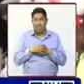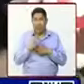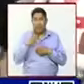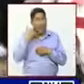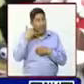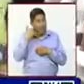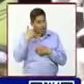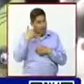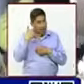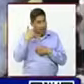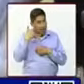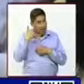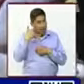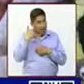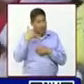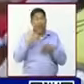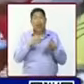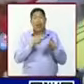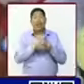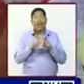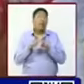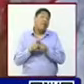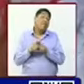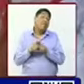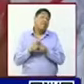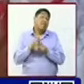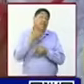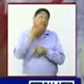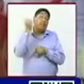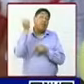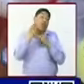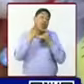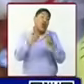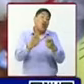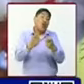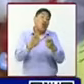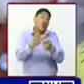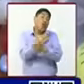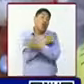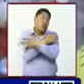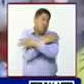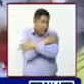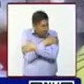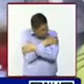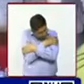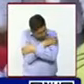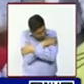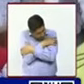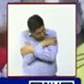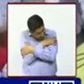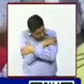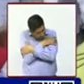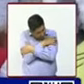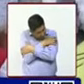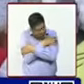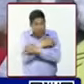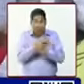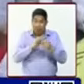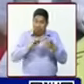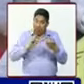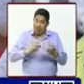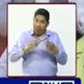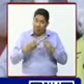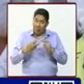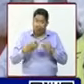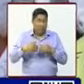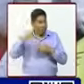Una llamada a un ser querido también puede ser el mejor regalo. Un abrazo sincero de felicitación puede reemplazar el regalo